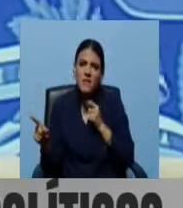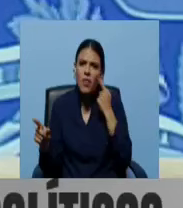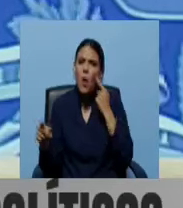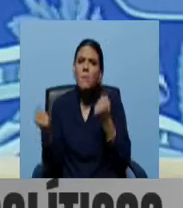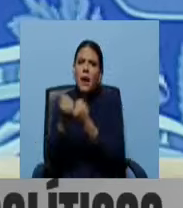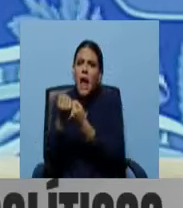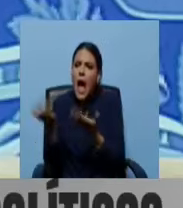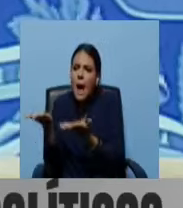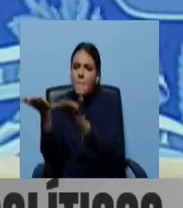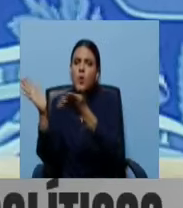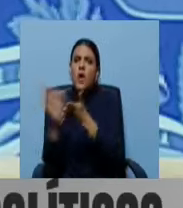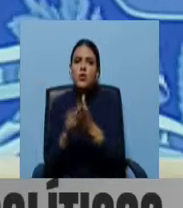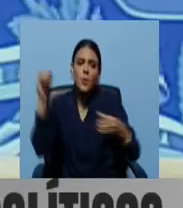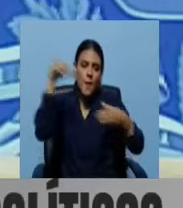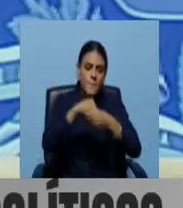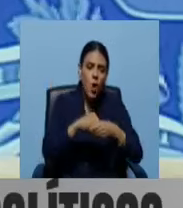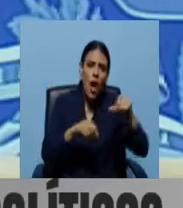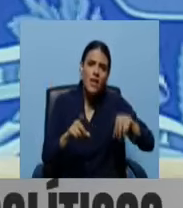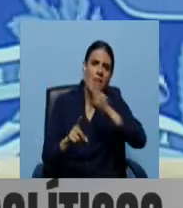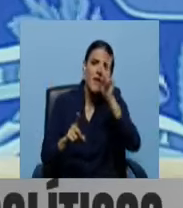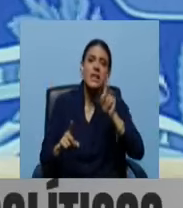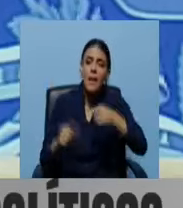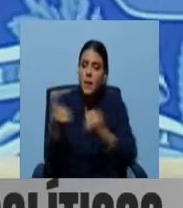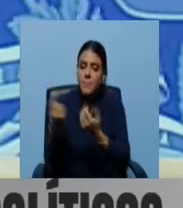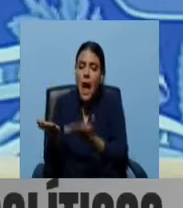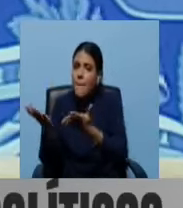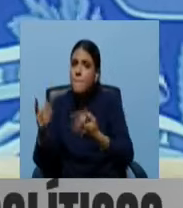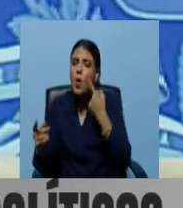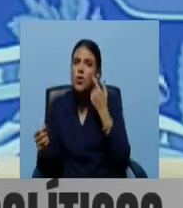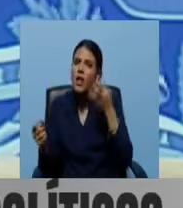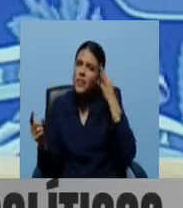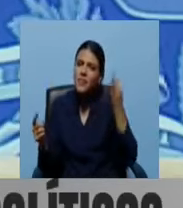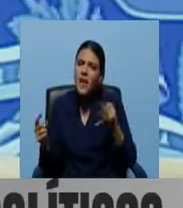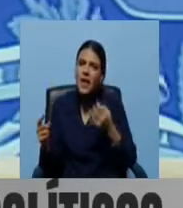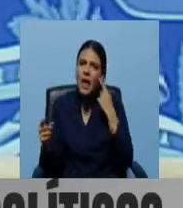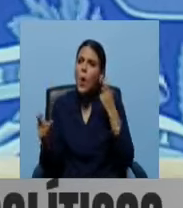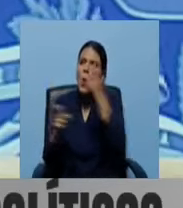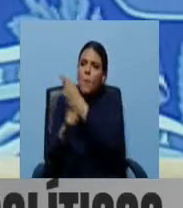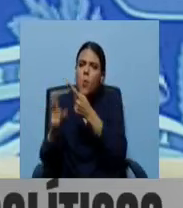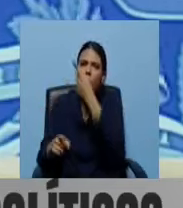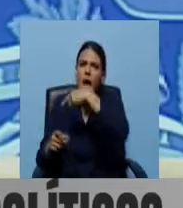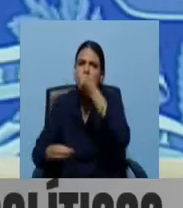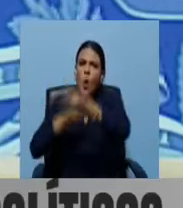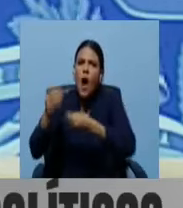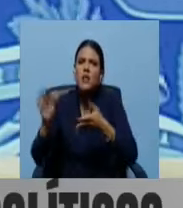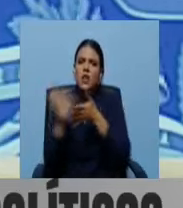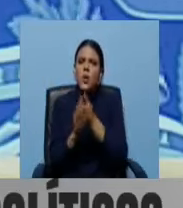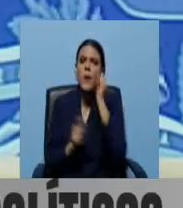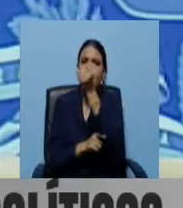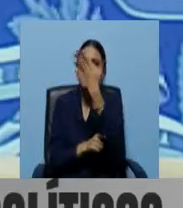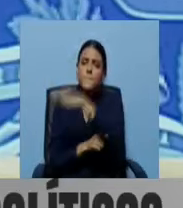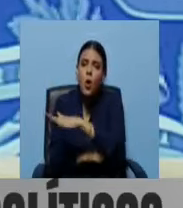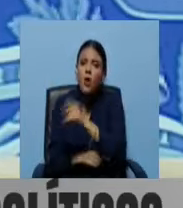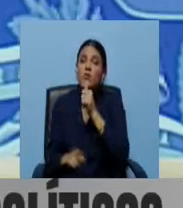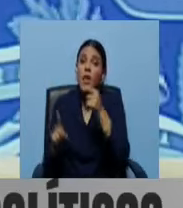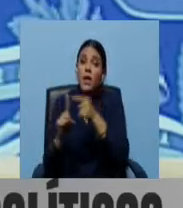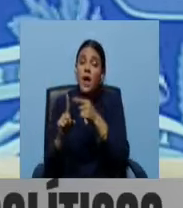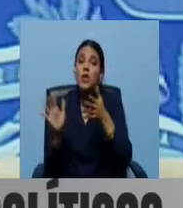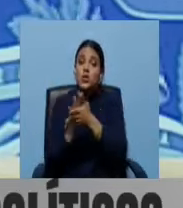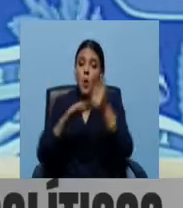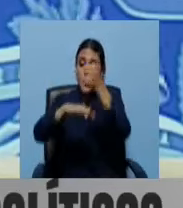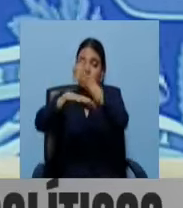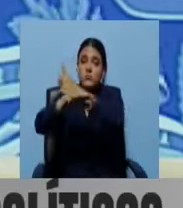promover la invasión de Venezuela y para promover y auspiciar el asesinato de los